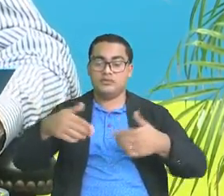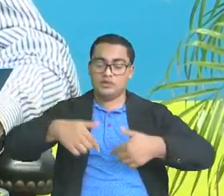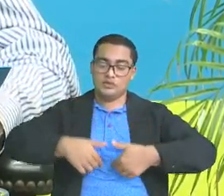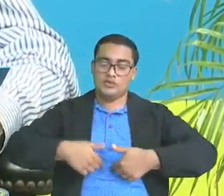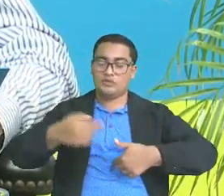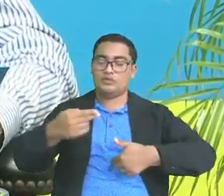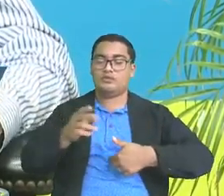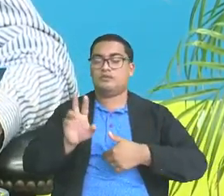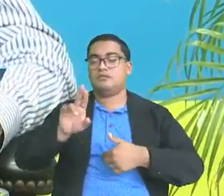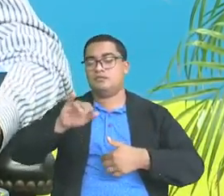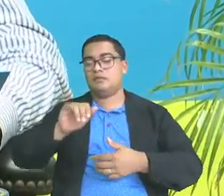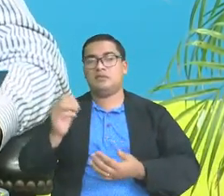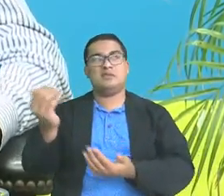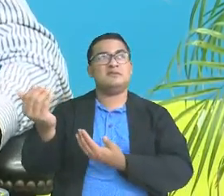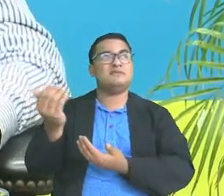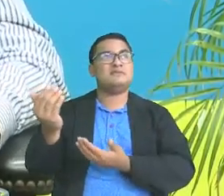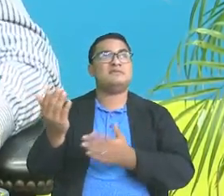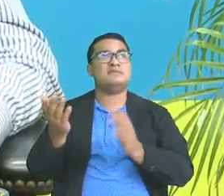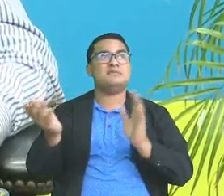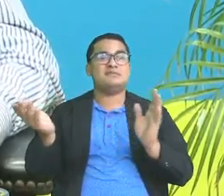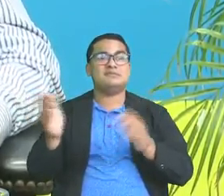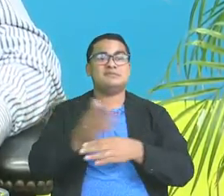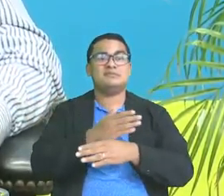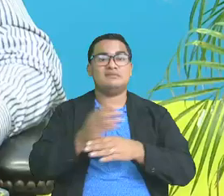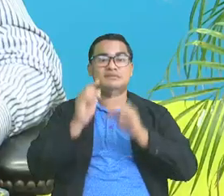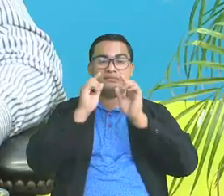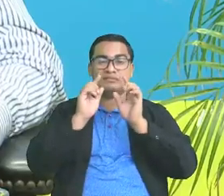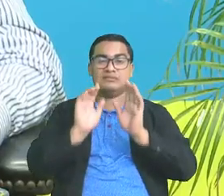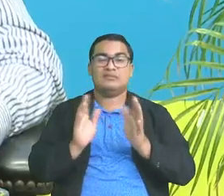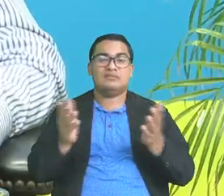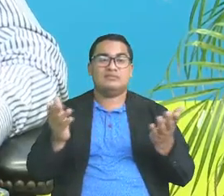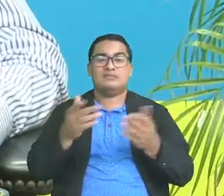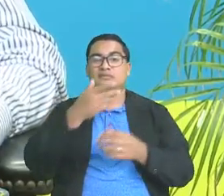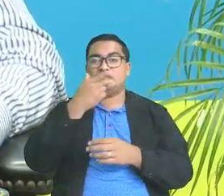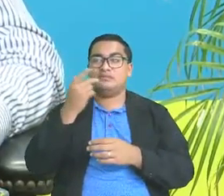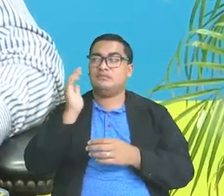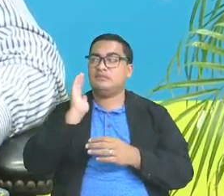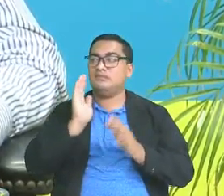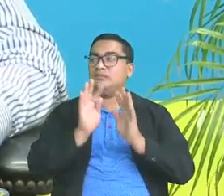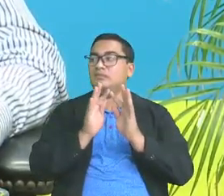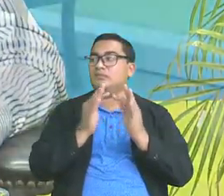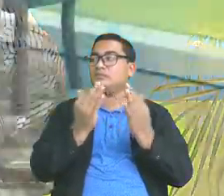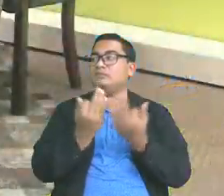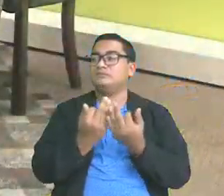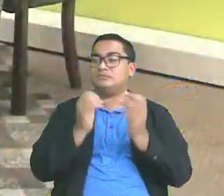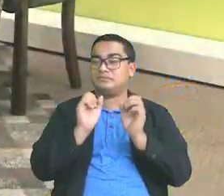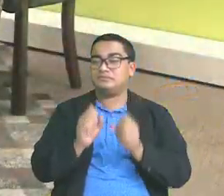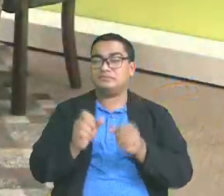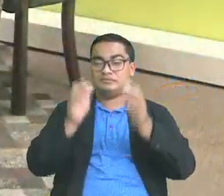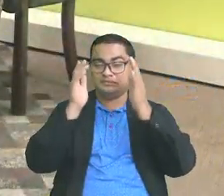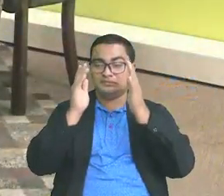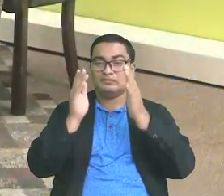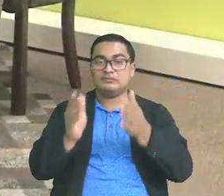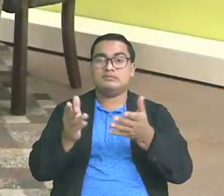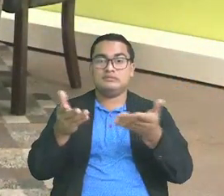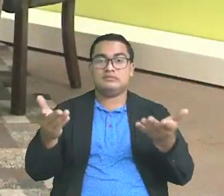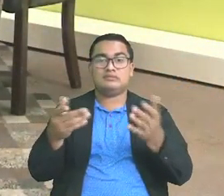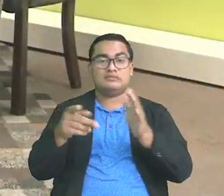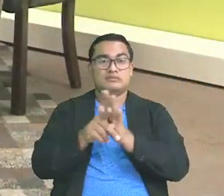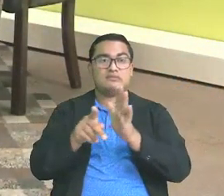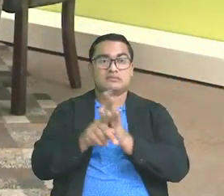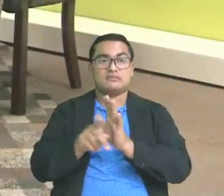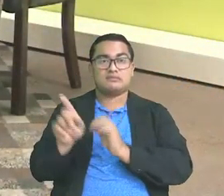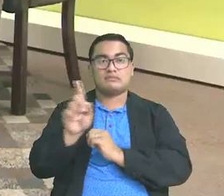tanto umbilicales como inguinales. ¿De qué manera nosotros los padres de familia podemos estar pendientes? Pues para que no se agrave la